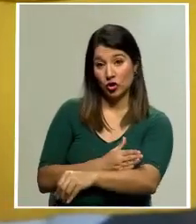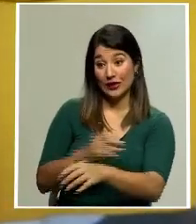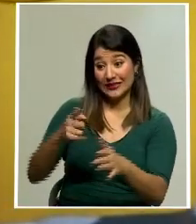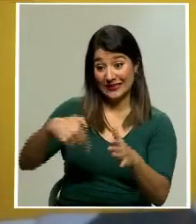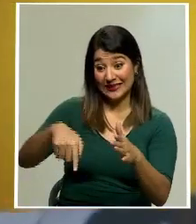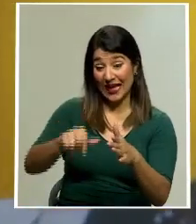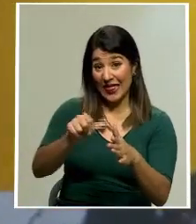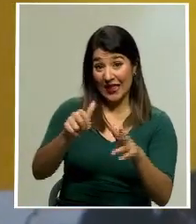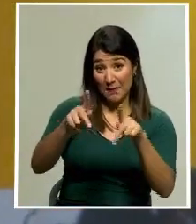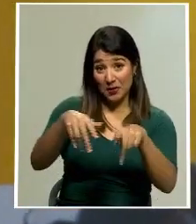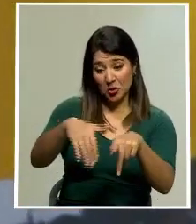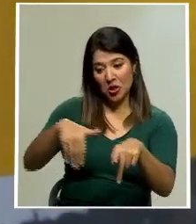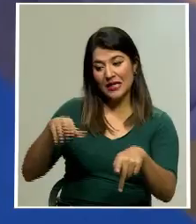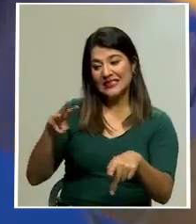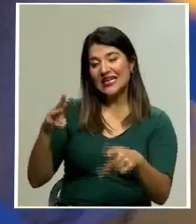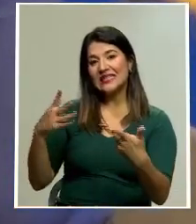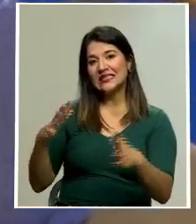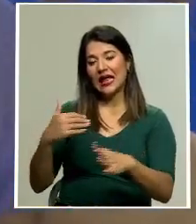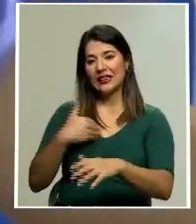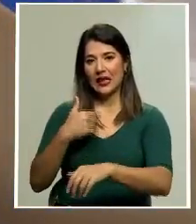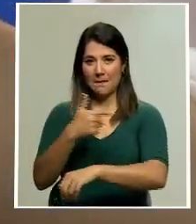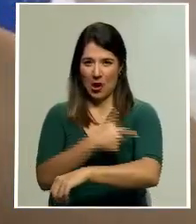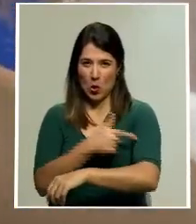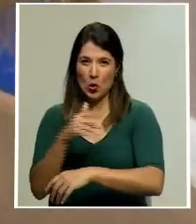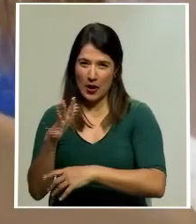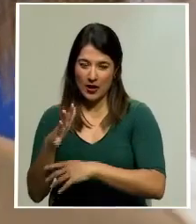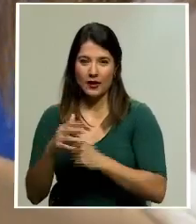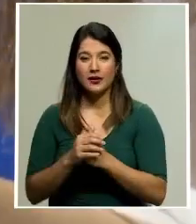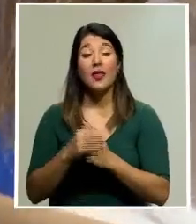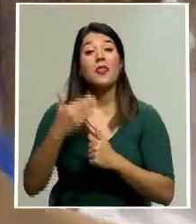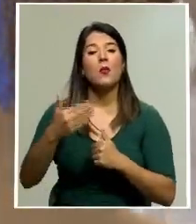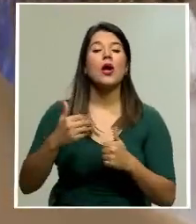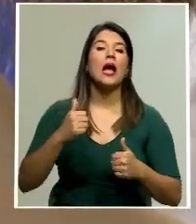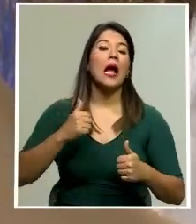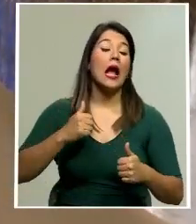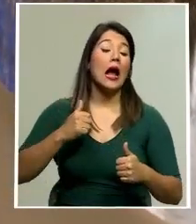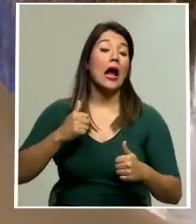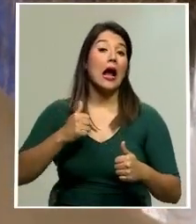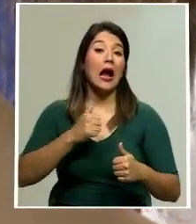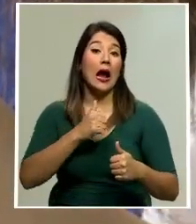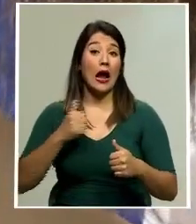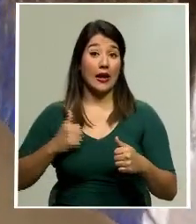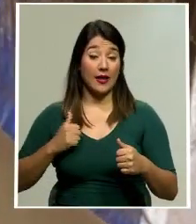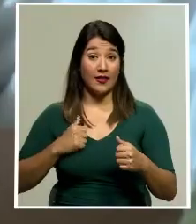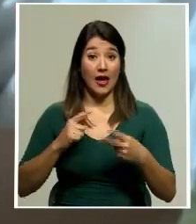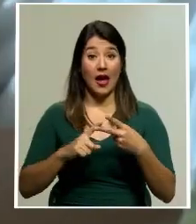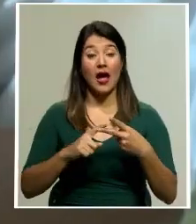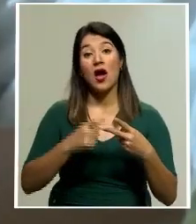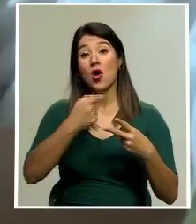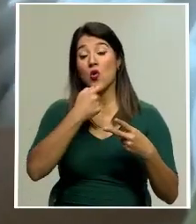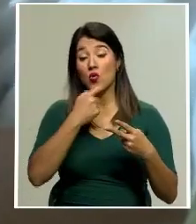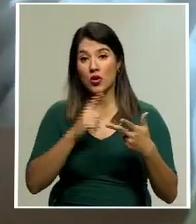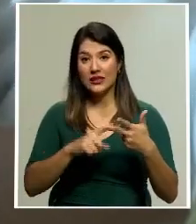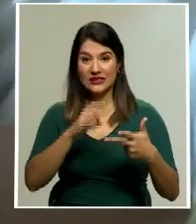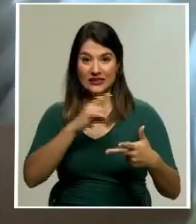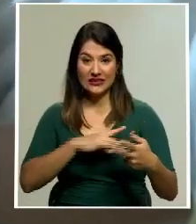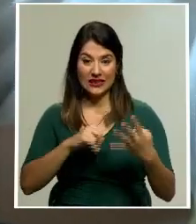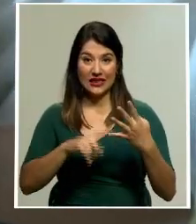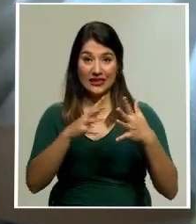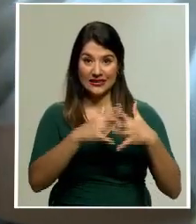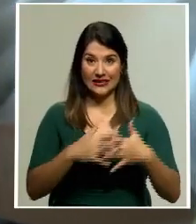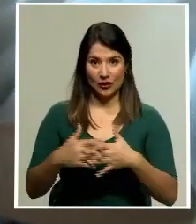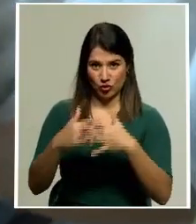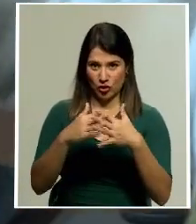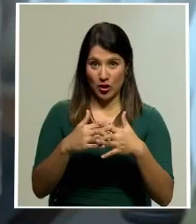personas vacunadas totalmente. Le siguen Canadá, Reino Unido, Chile y Estados Unidos, todos con más de la mitad de la